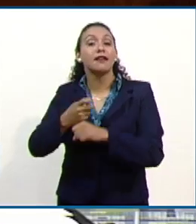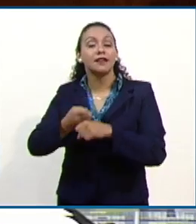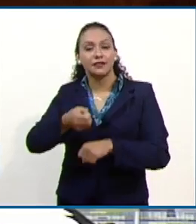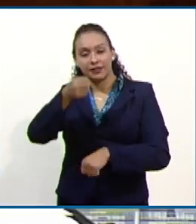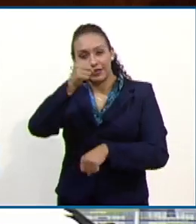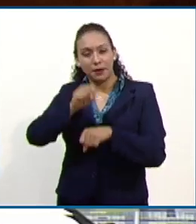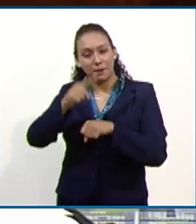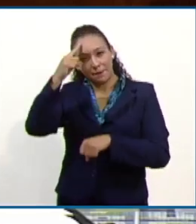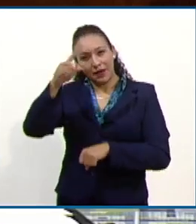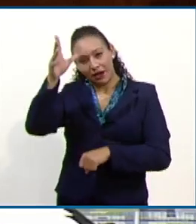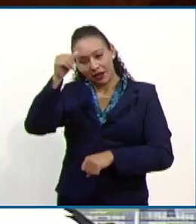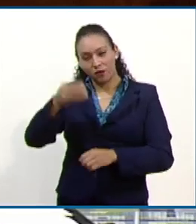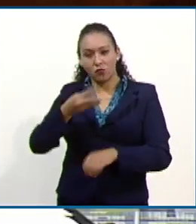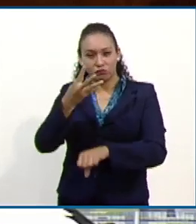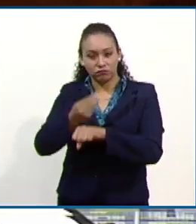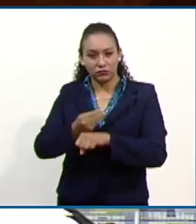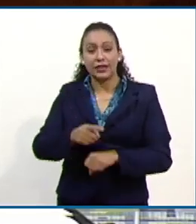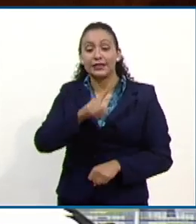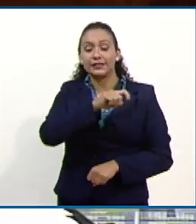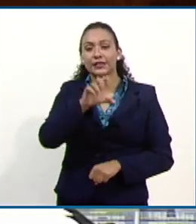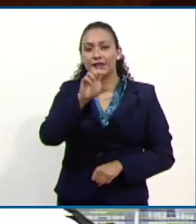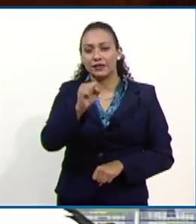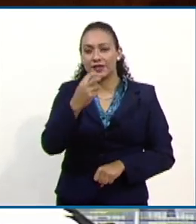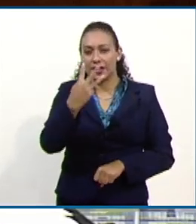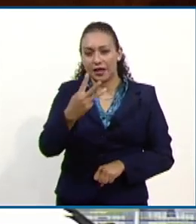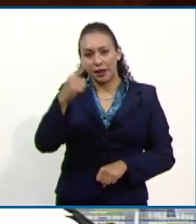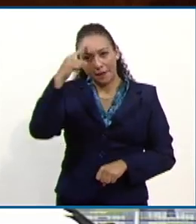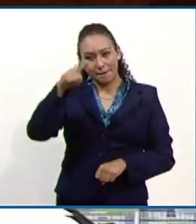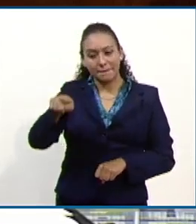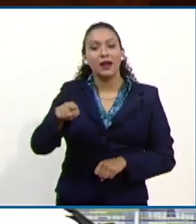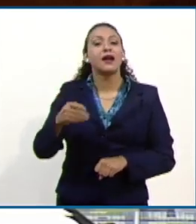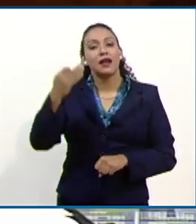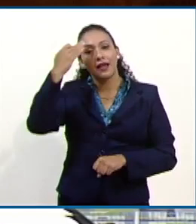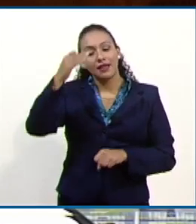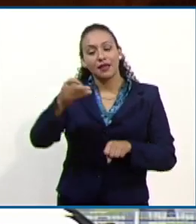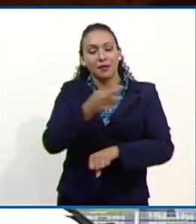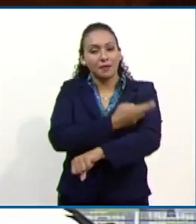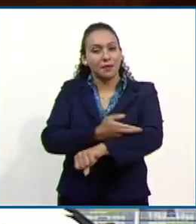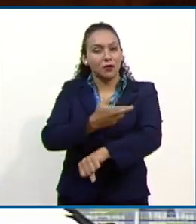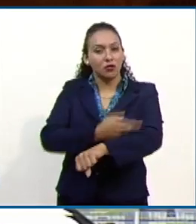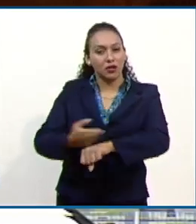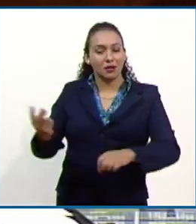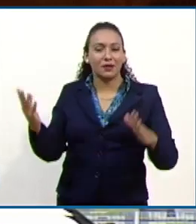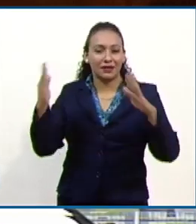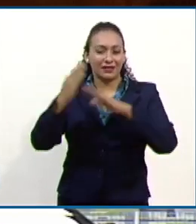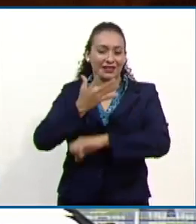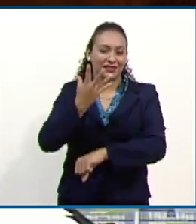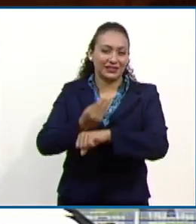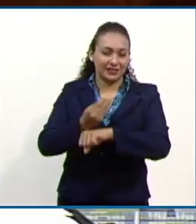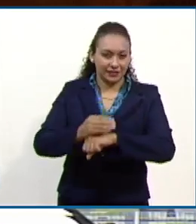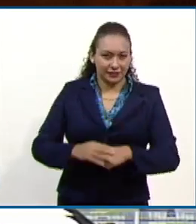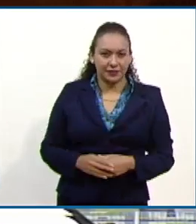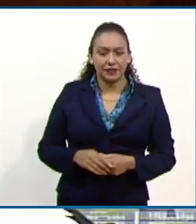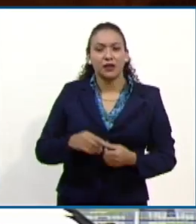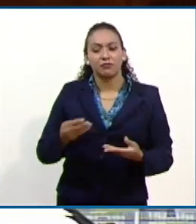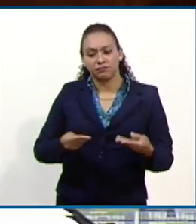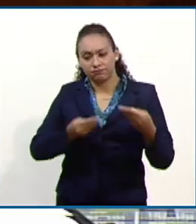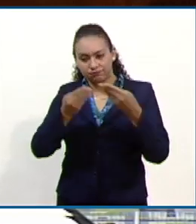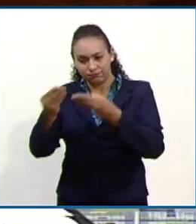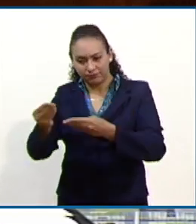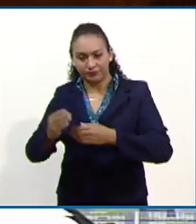de Acuerdos, 163 a la sección de trámite de controversias constitucionales y acciones